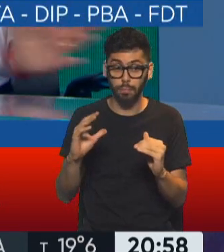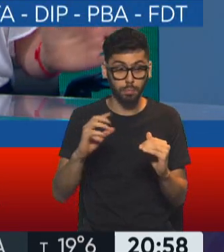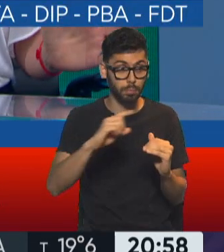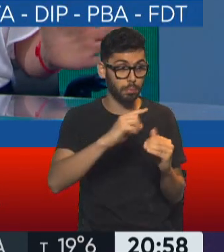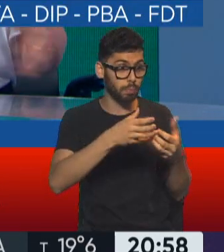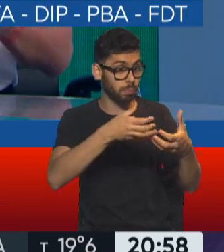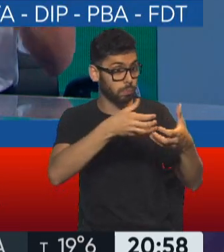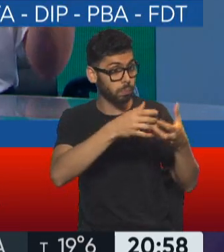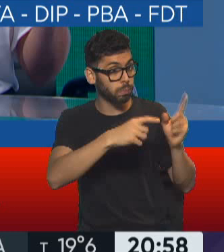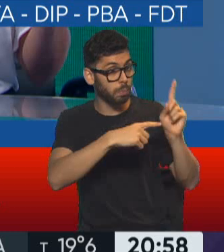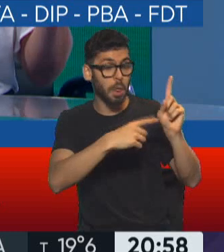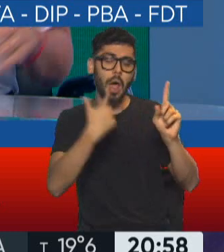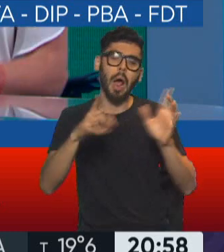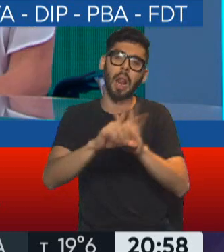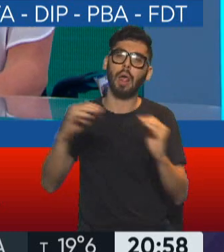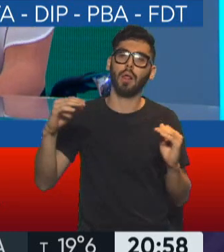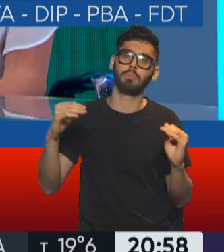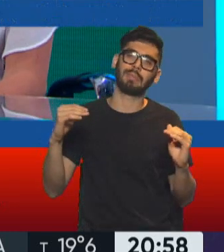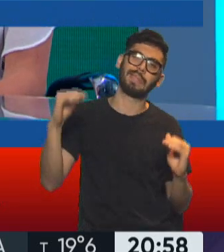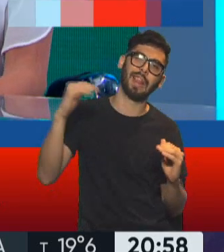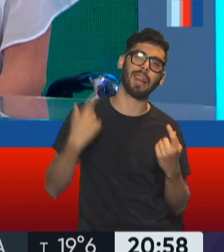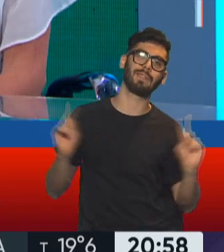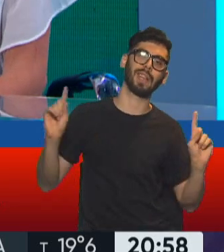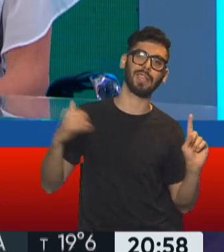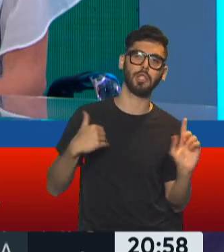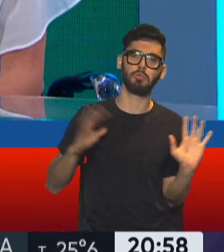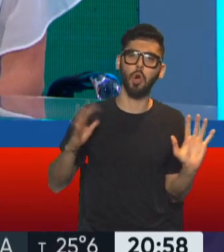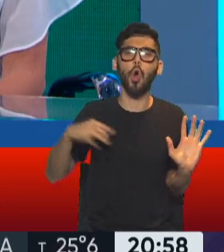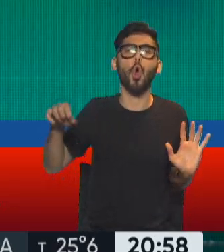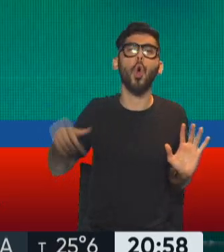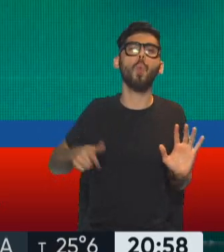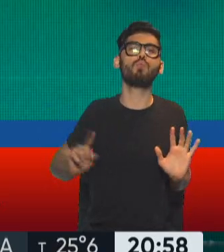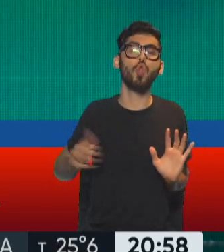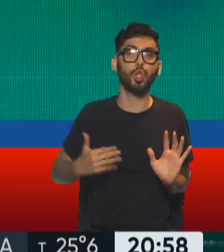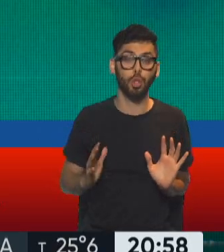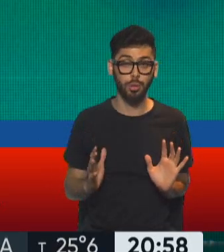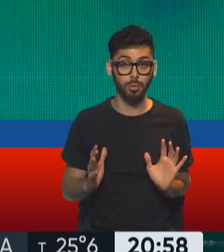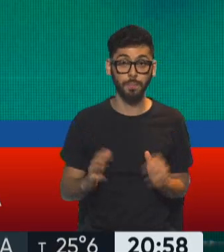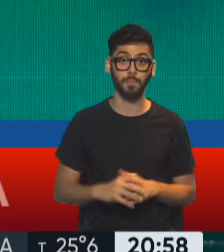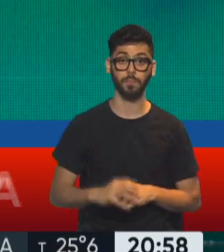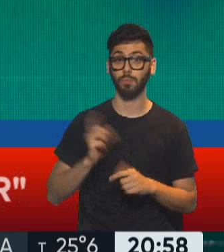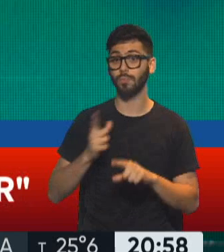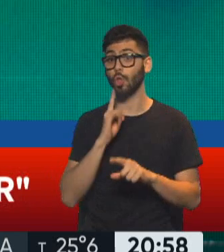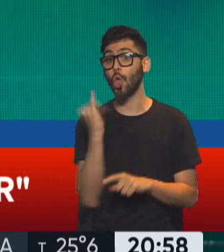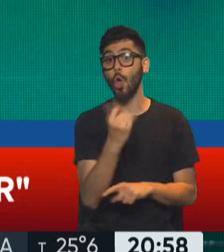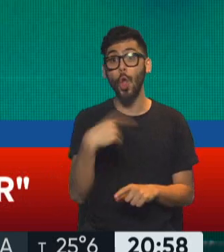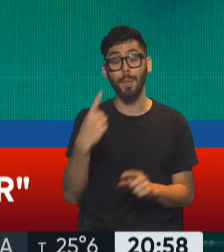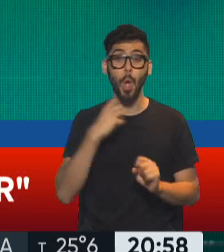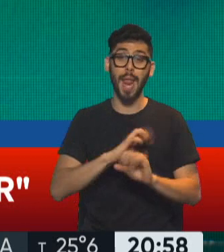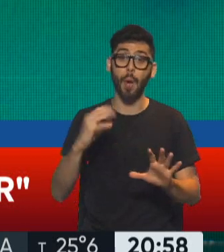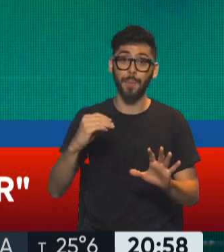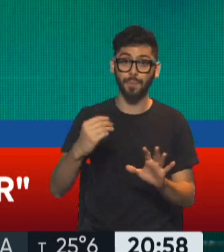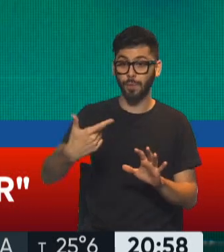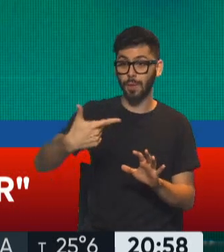para mí no hay ley. Para mí hay, en todo caso, otras circunstancias. No soy un ciudadano común. Hay un tema que está absolutamente ausente y es otra denuncia muy grave, que es el envío